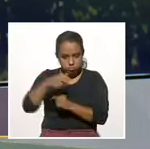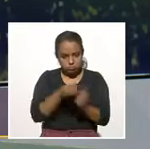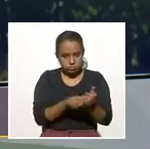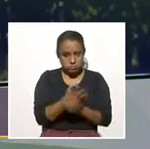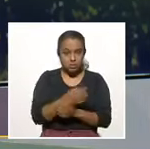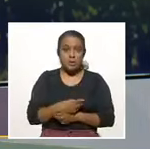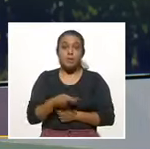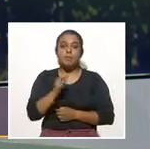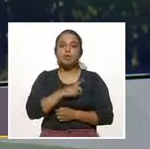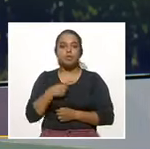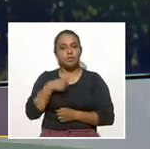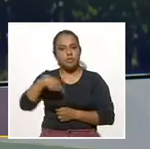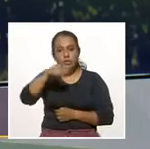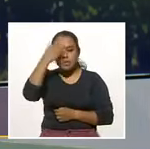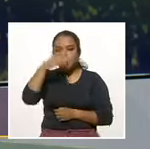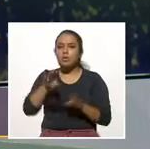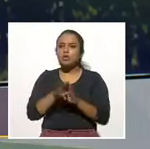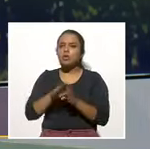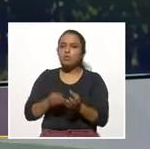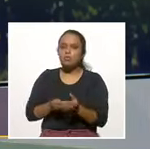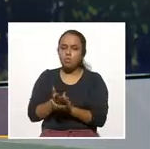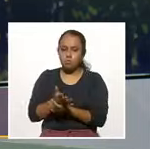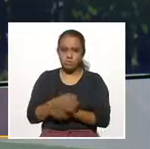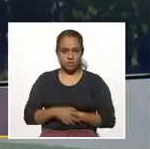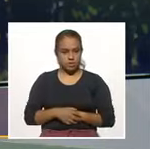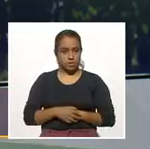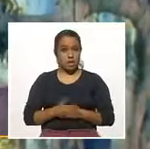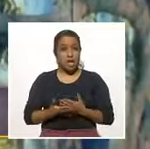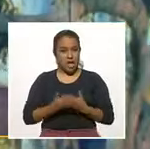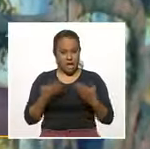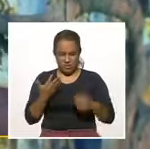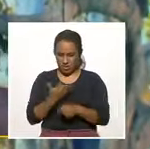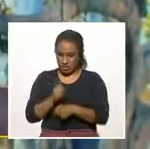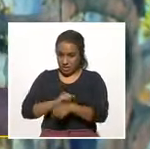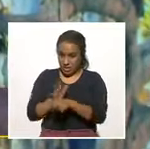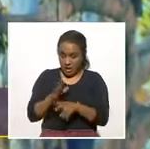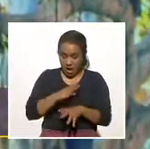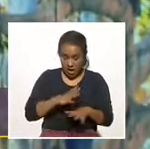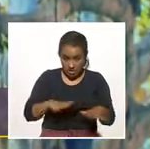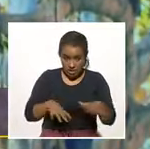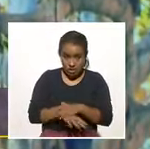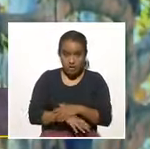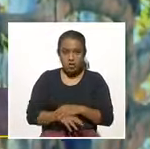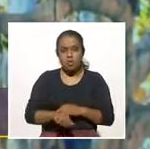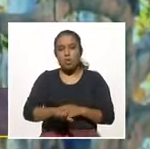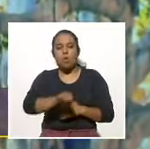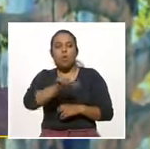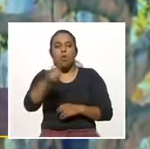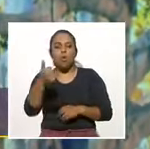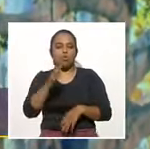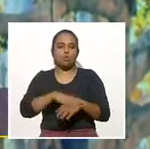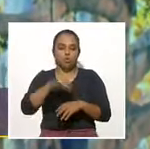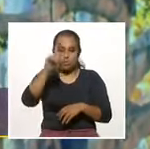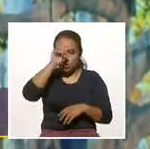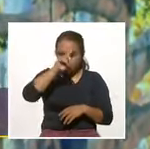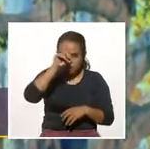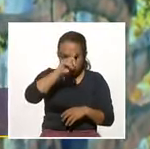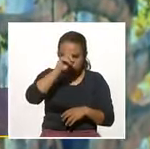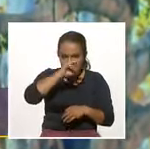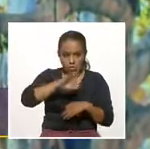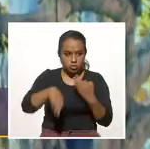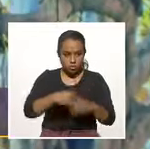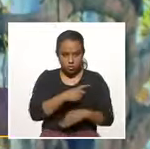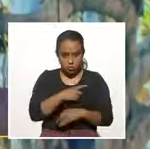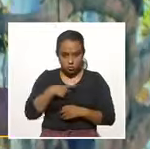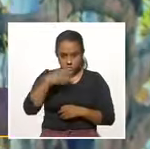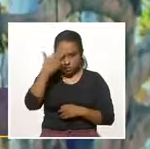preparada mi ruta de evacuación. ¿Ha cambiado algo ahora con la pandemia? Es decir, ¿hay alguna otra indicación que debamos tener todos